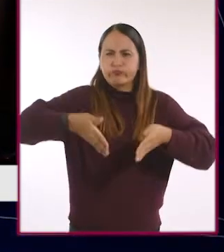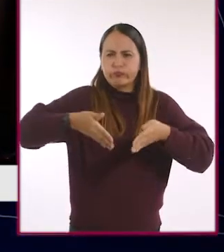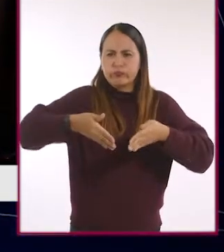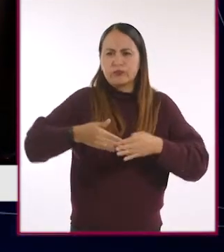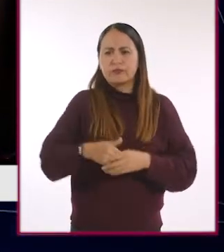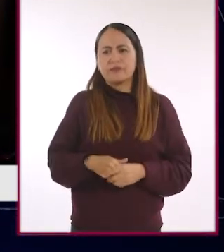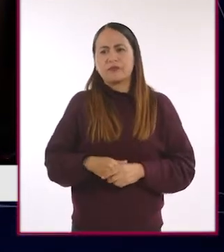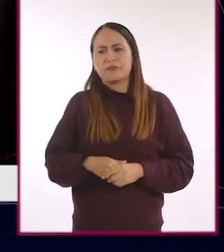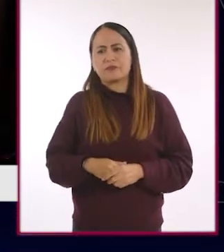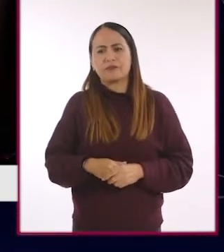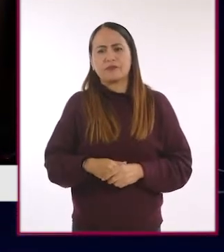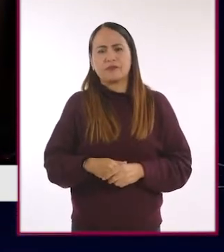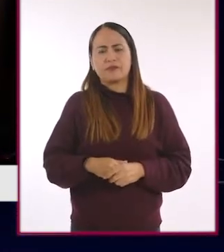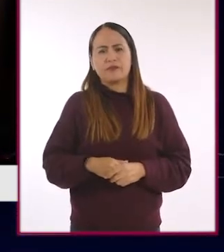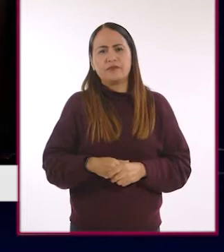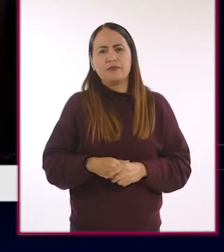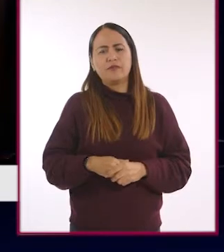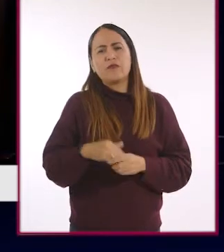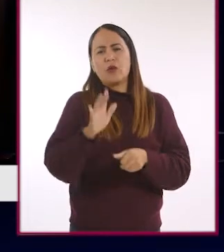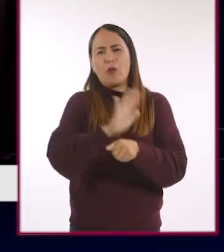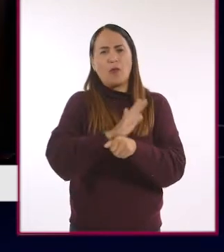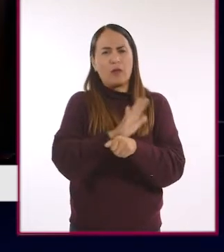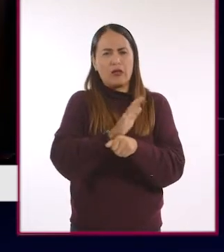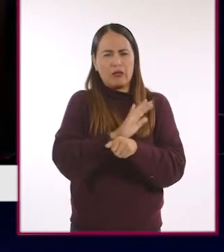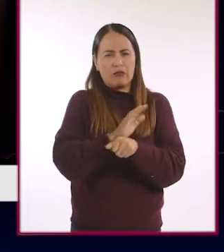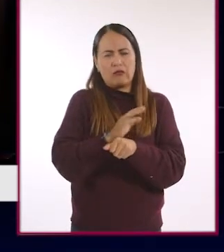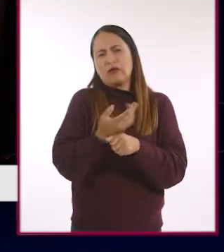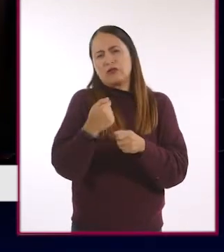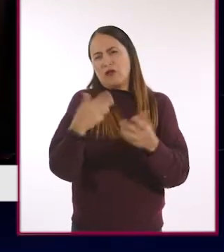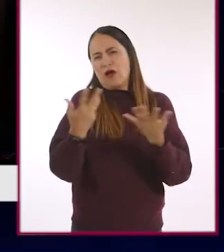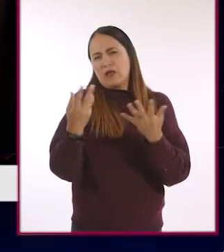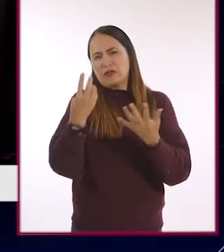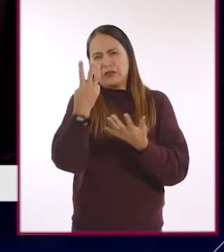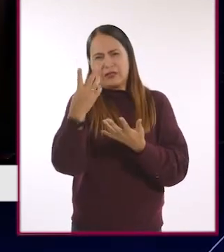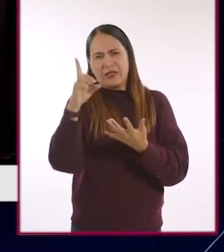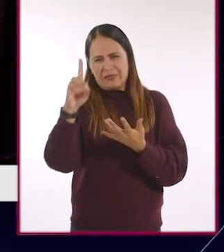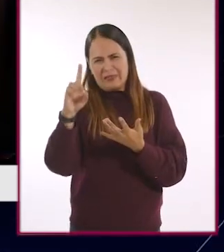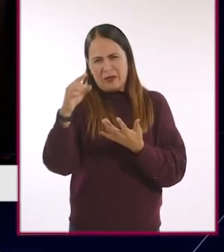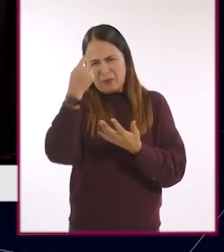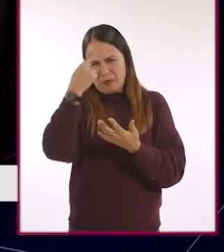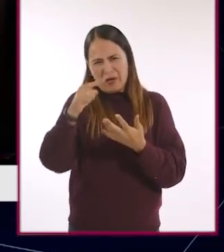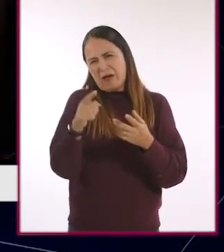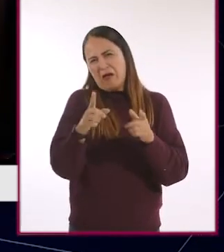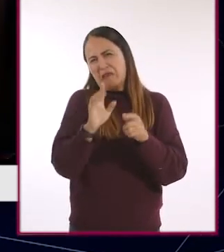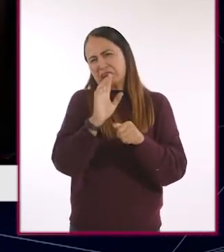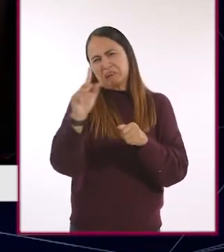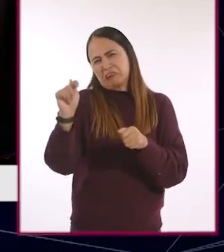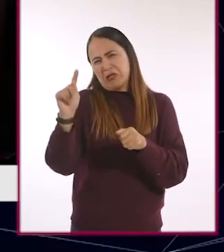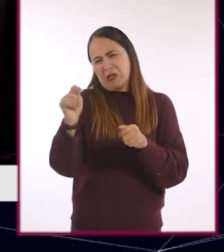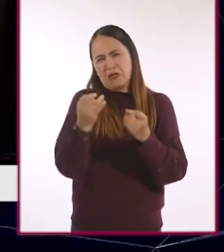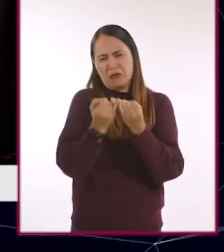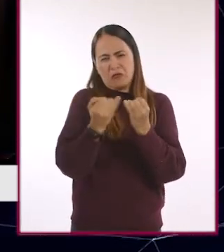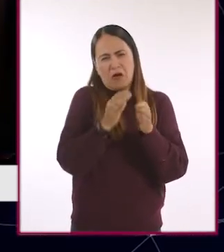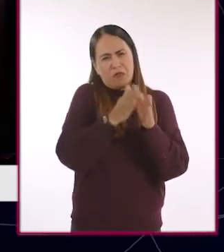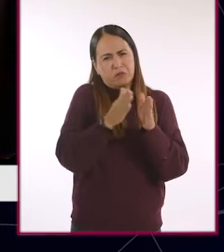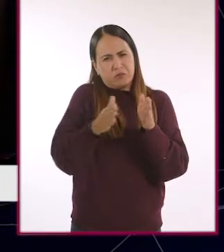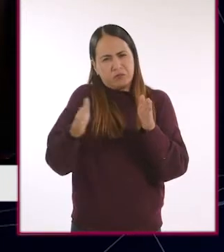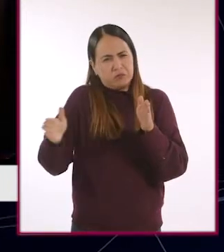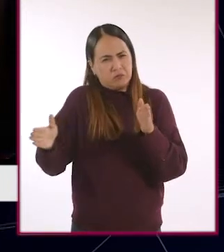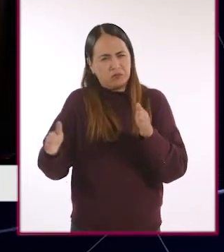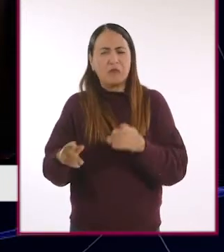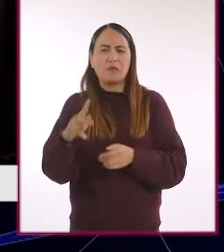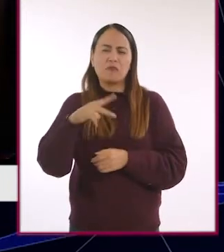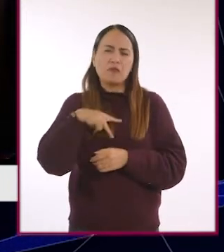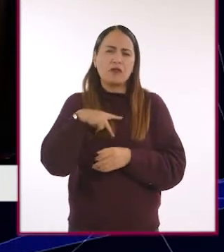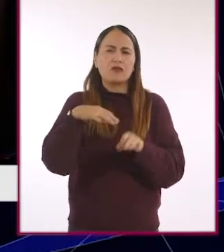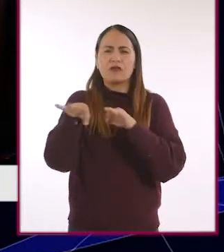environments para las películas, para las series. Entonces, yo creo, de repente, mi